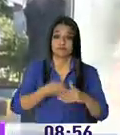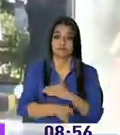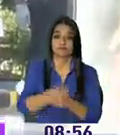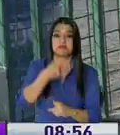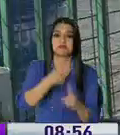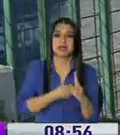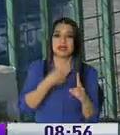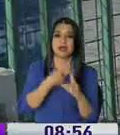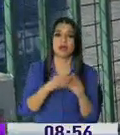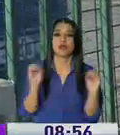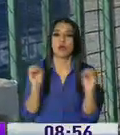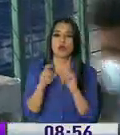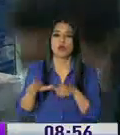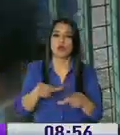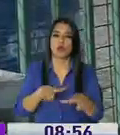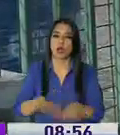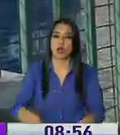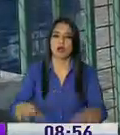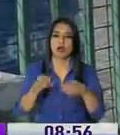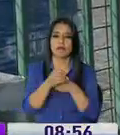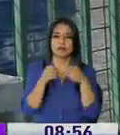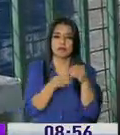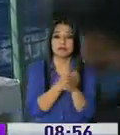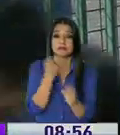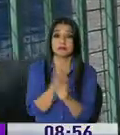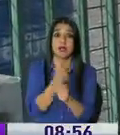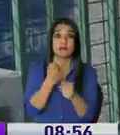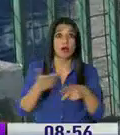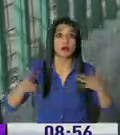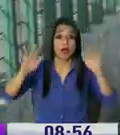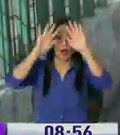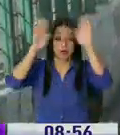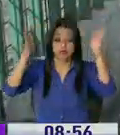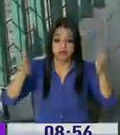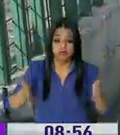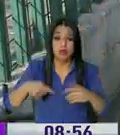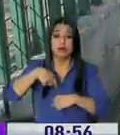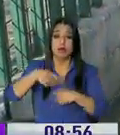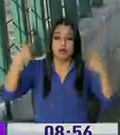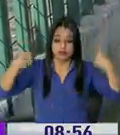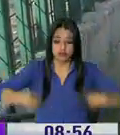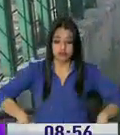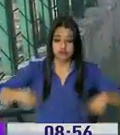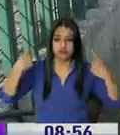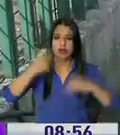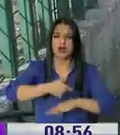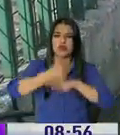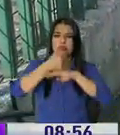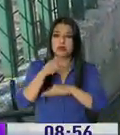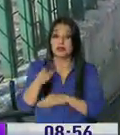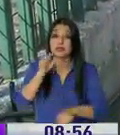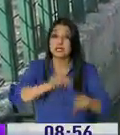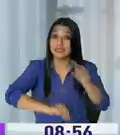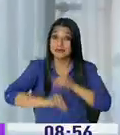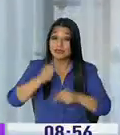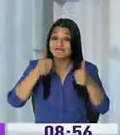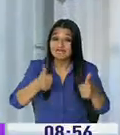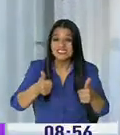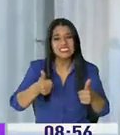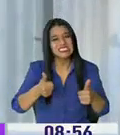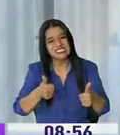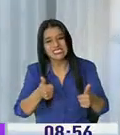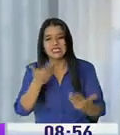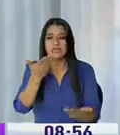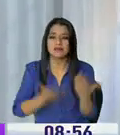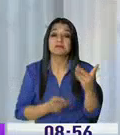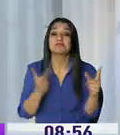y otros lugares se instalaron los túneles de desinfección. Las autoridades también descartan este elemento al